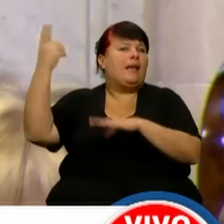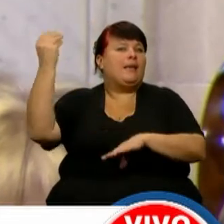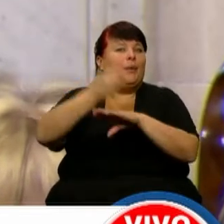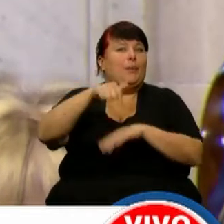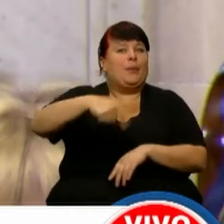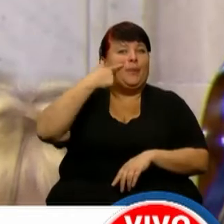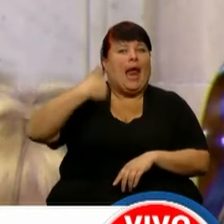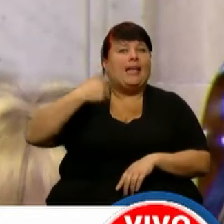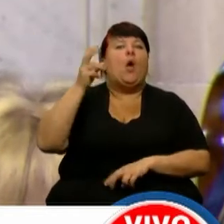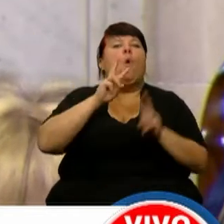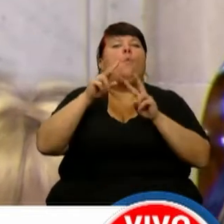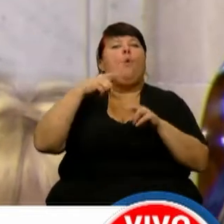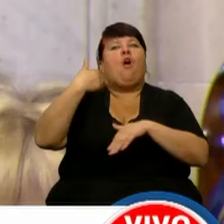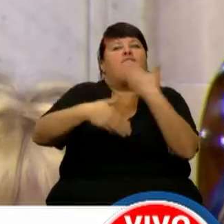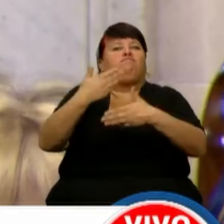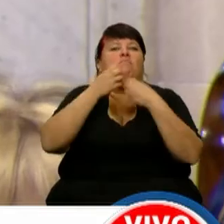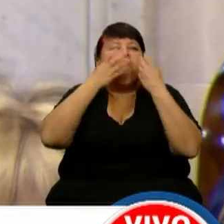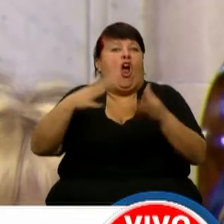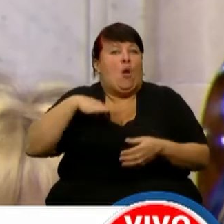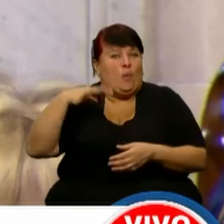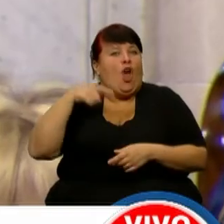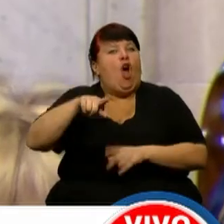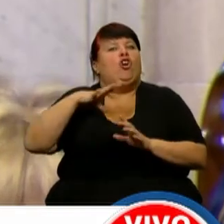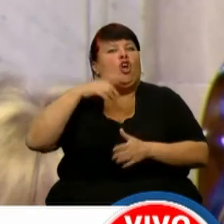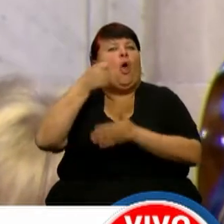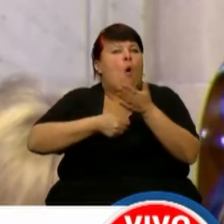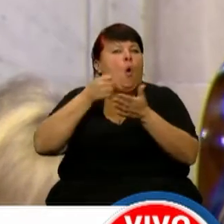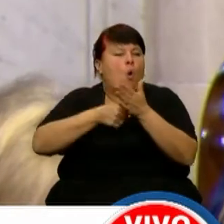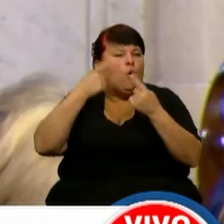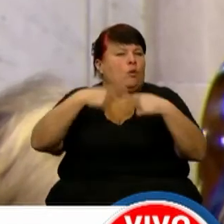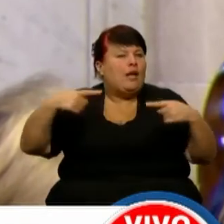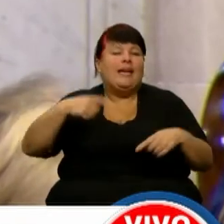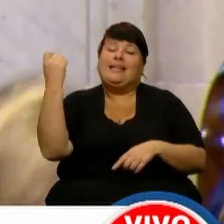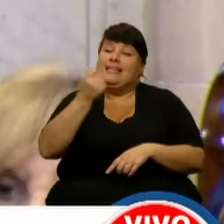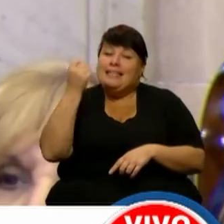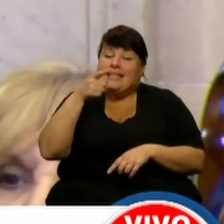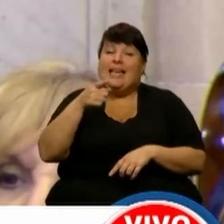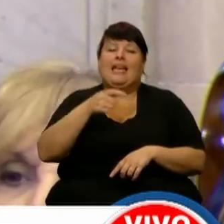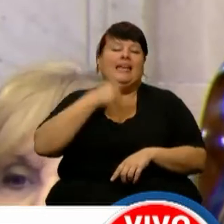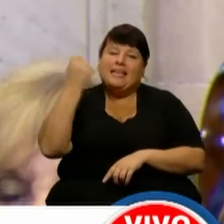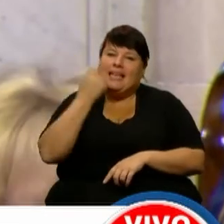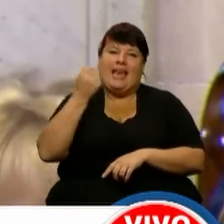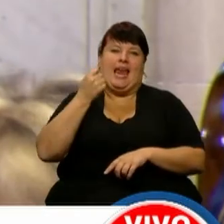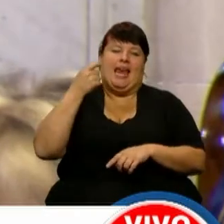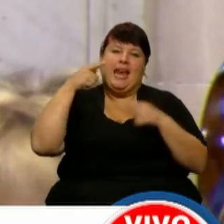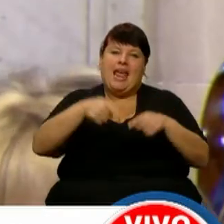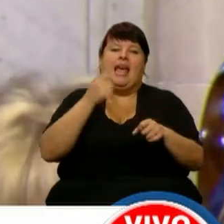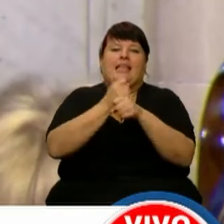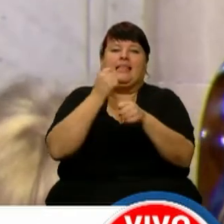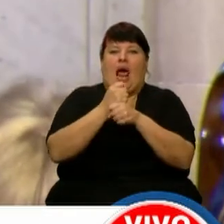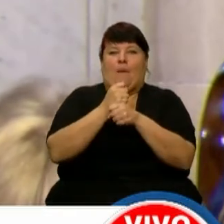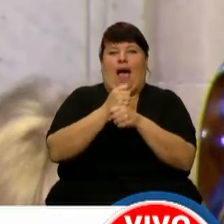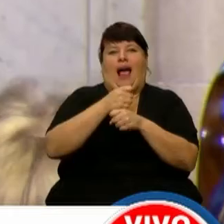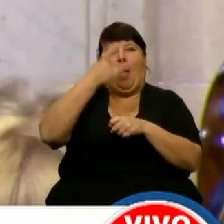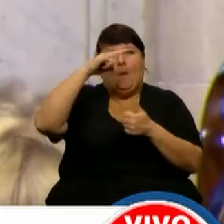a la Argentina en busca de nuevas oportunidades, que todavía hoy está peleando contra todo eso y quiere seguir apostando a la